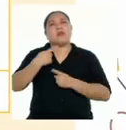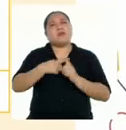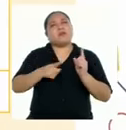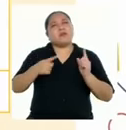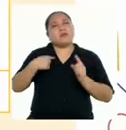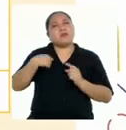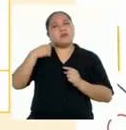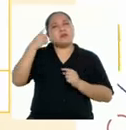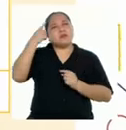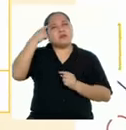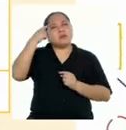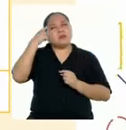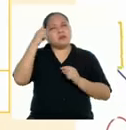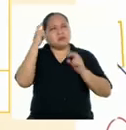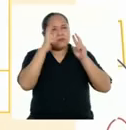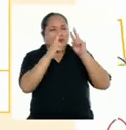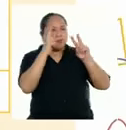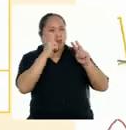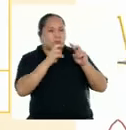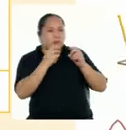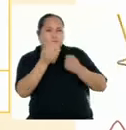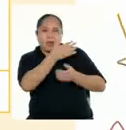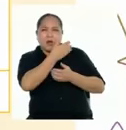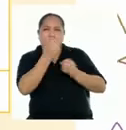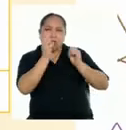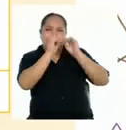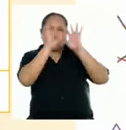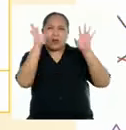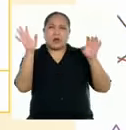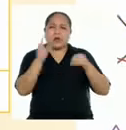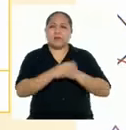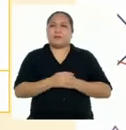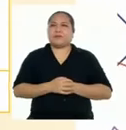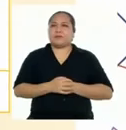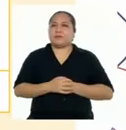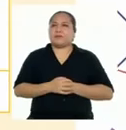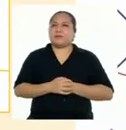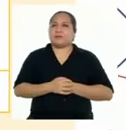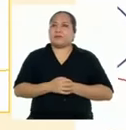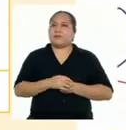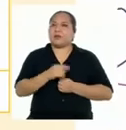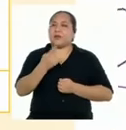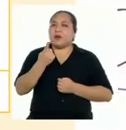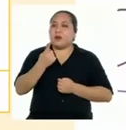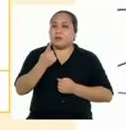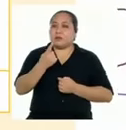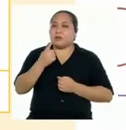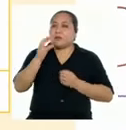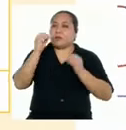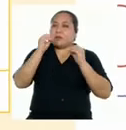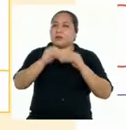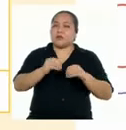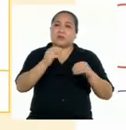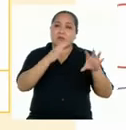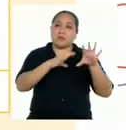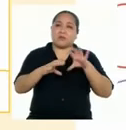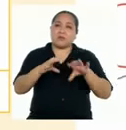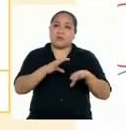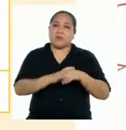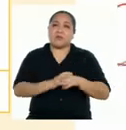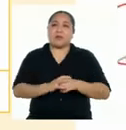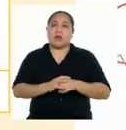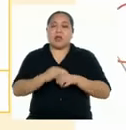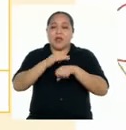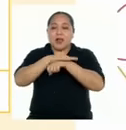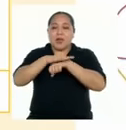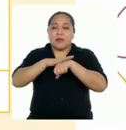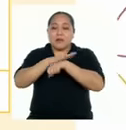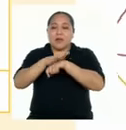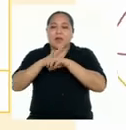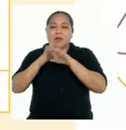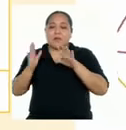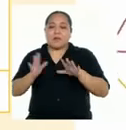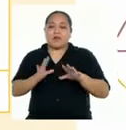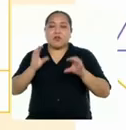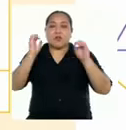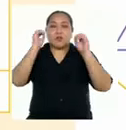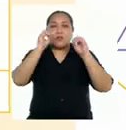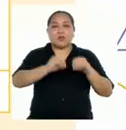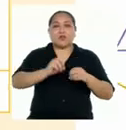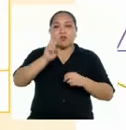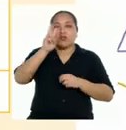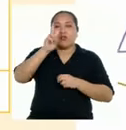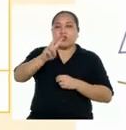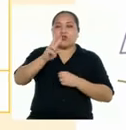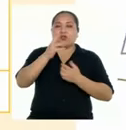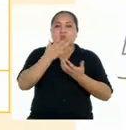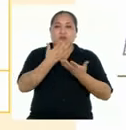puedo revisarlos para conseguir mayor claridad. ¿Y sobre la acción? Propuse una, pero me acabo de dar cuenta de que en la planificación había anotado